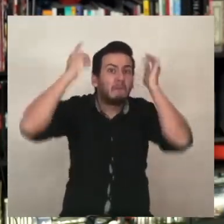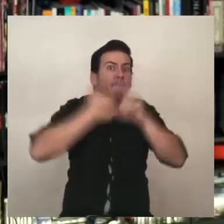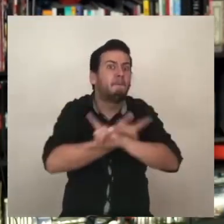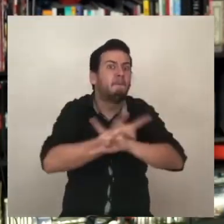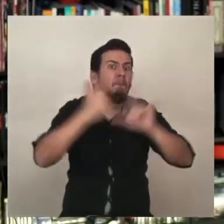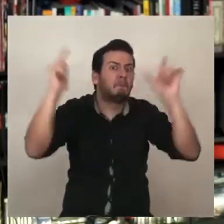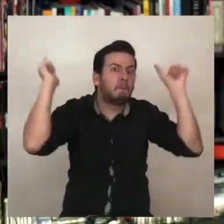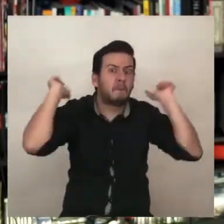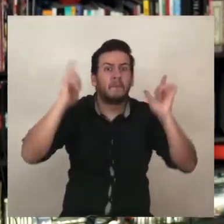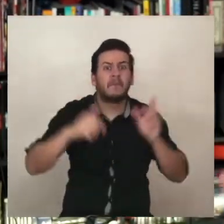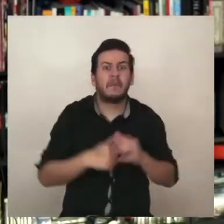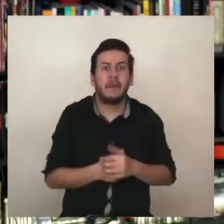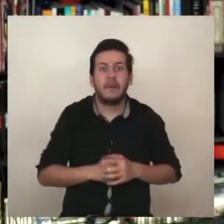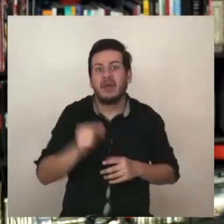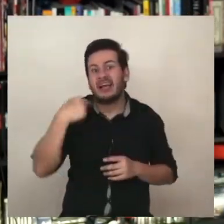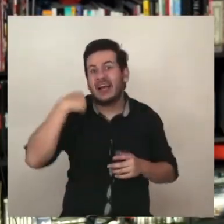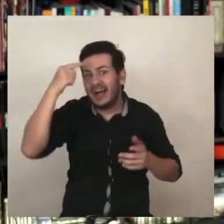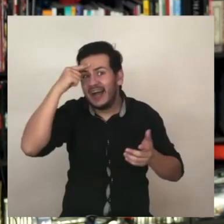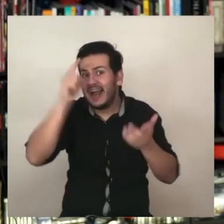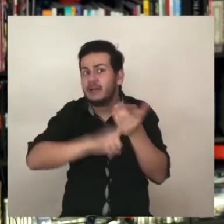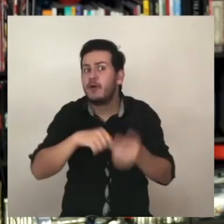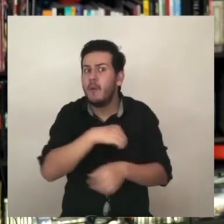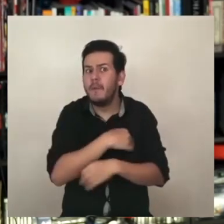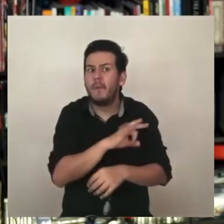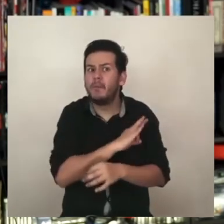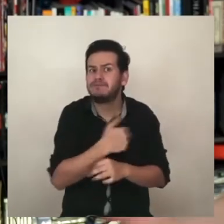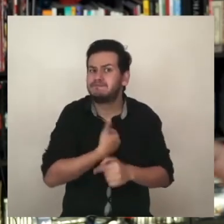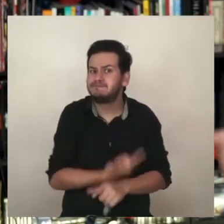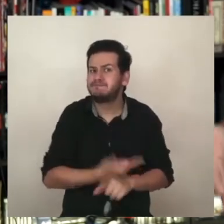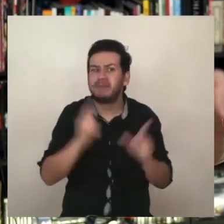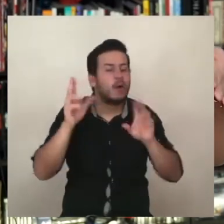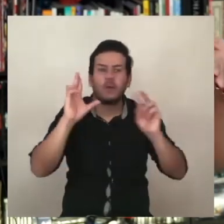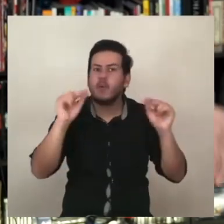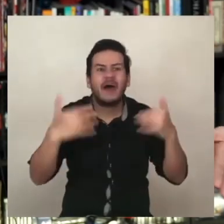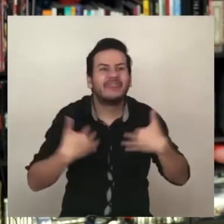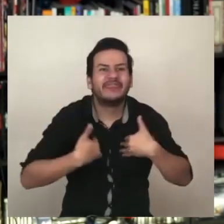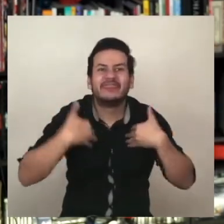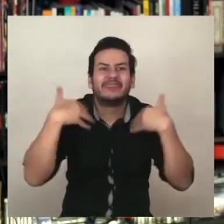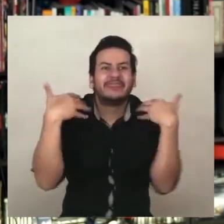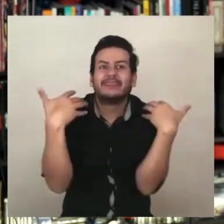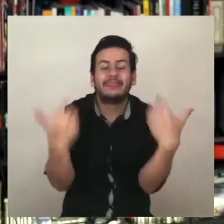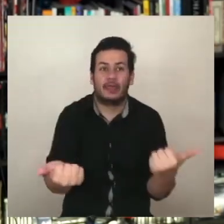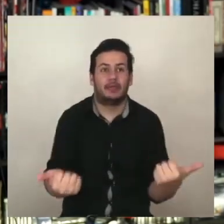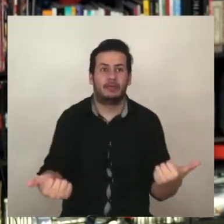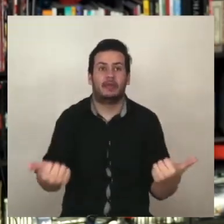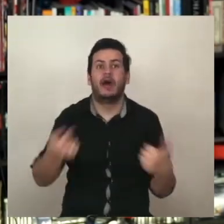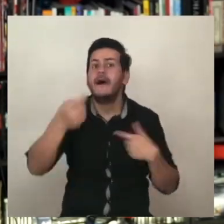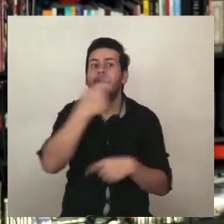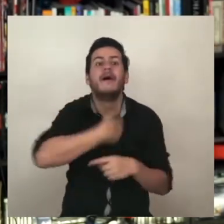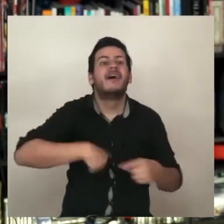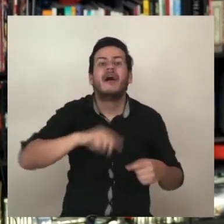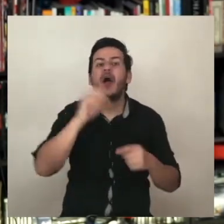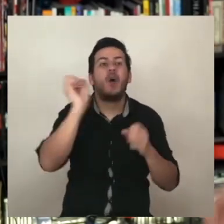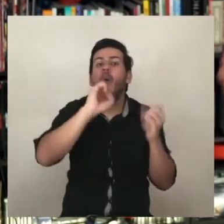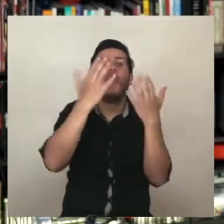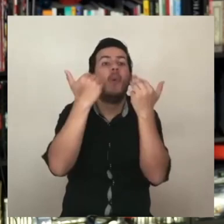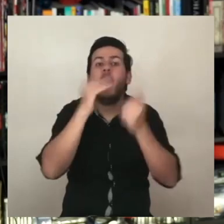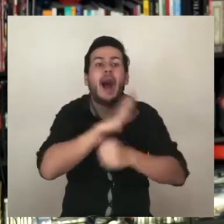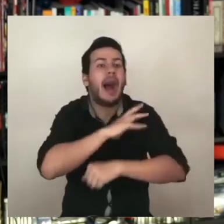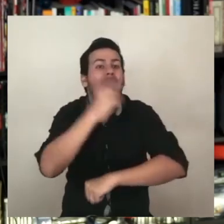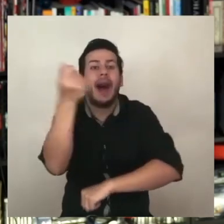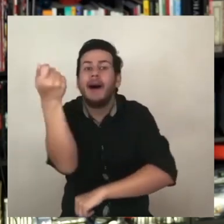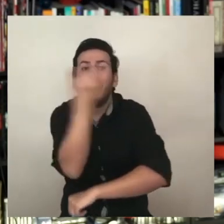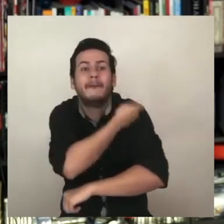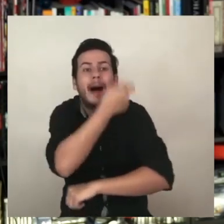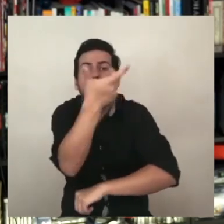nada. ¿Acaso crees que es tu hora para brillar, antivacunas? ¿Que no entienden cómo estamos? ¿Quieren un mundo sin vacunas? Y vean